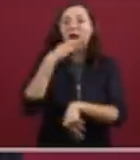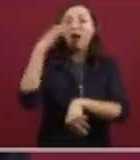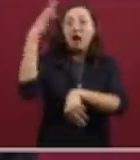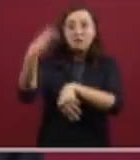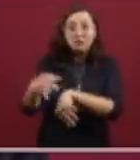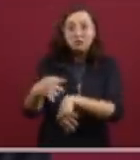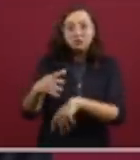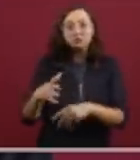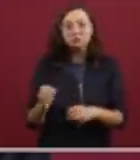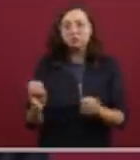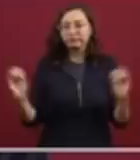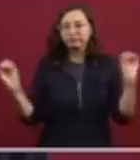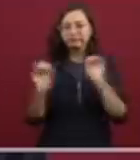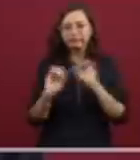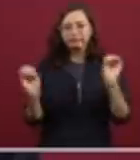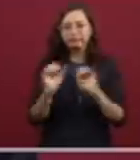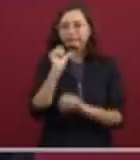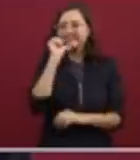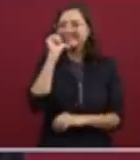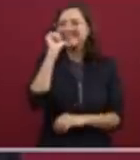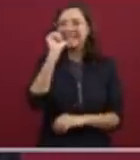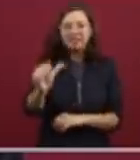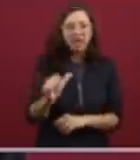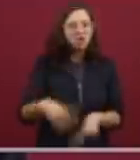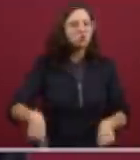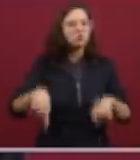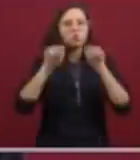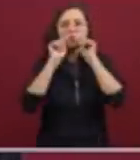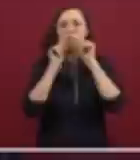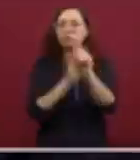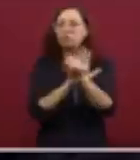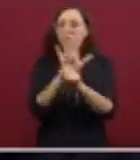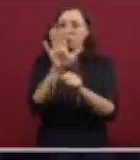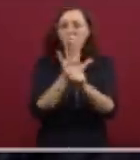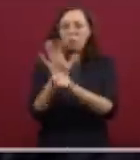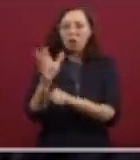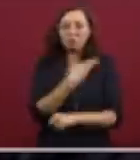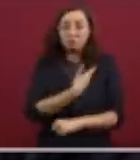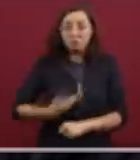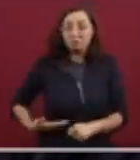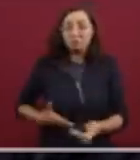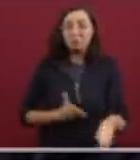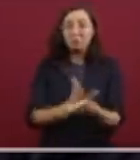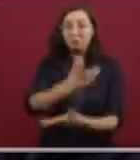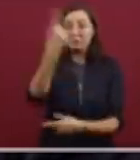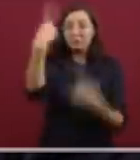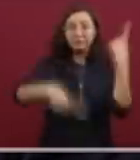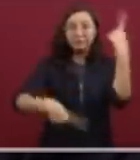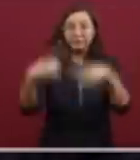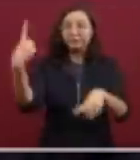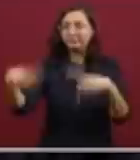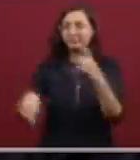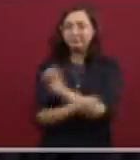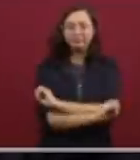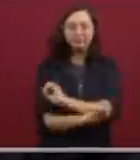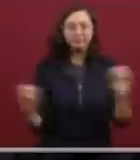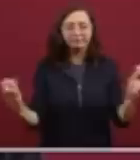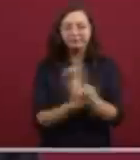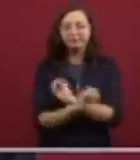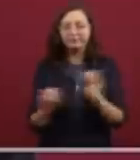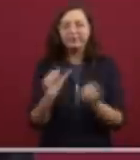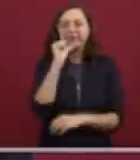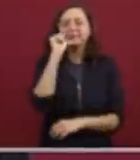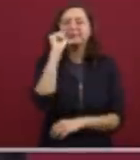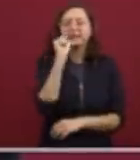recomendación en ningún caso del presidente cuando se trata de asuntos